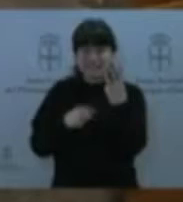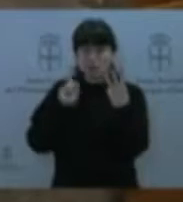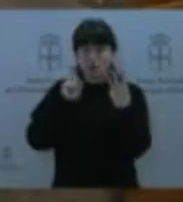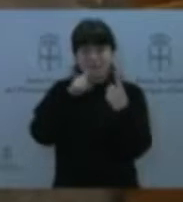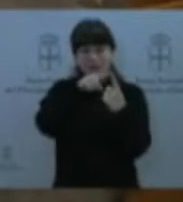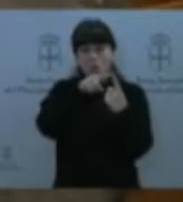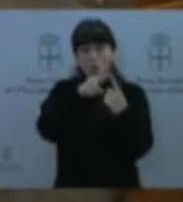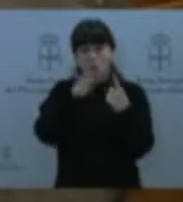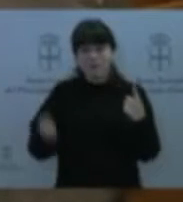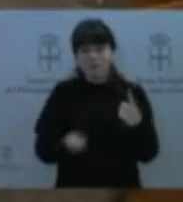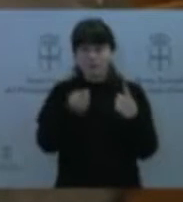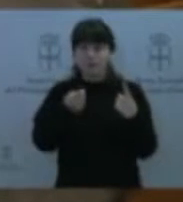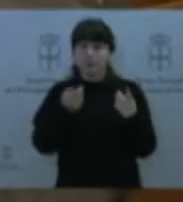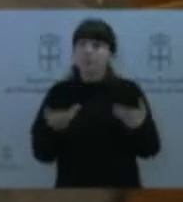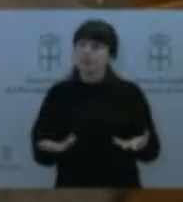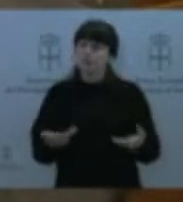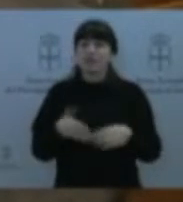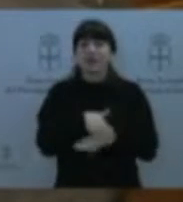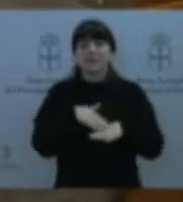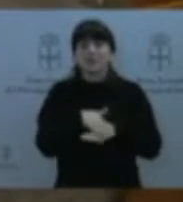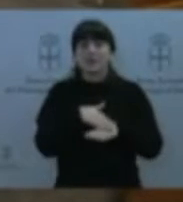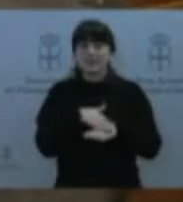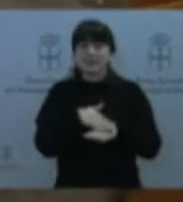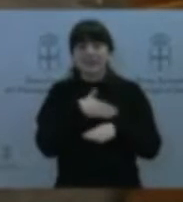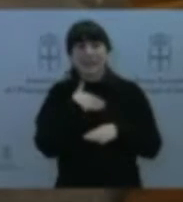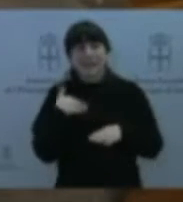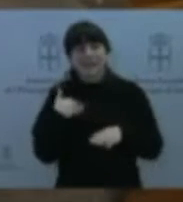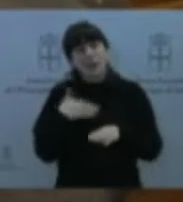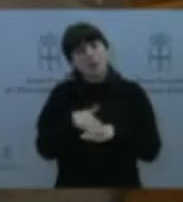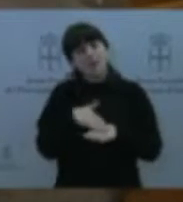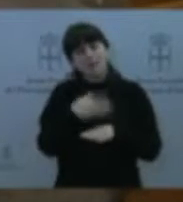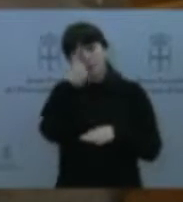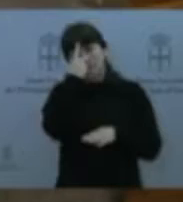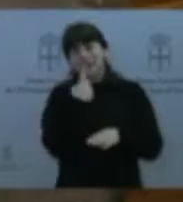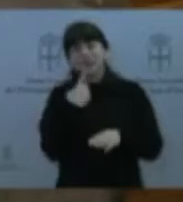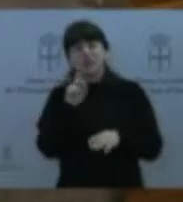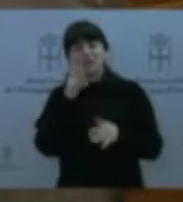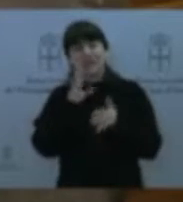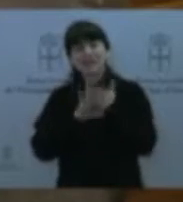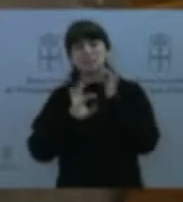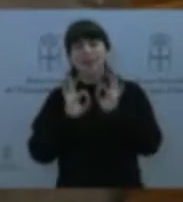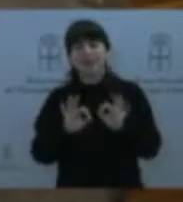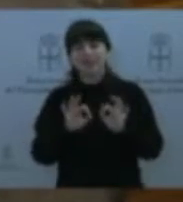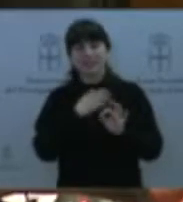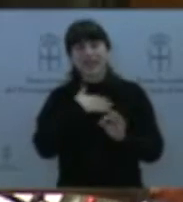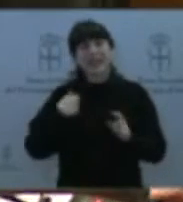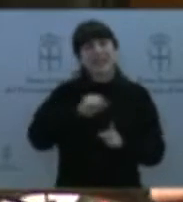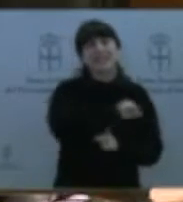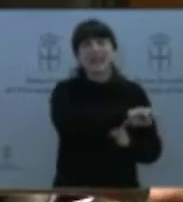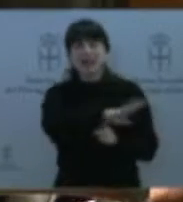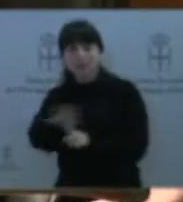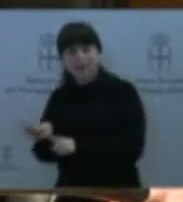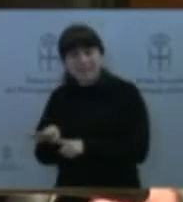bases buscaban un perfil no tanto de especialista, sino más bien transversal, de conocimiento de aspectos